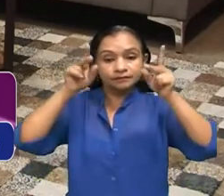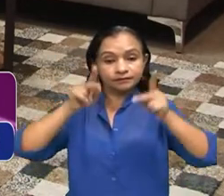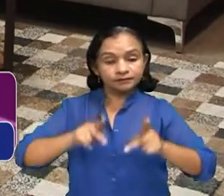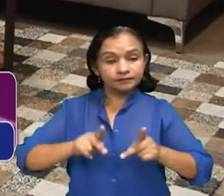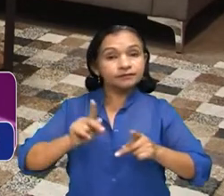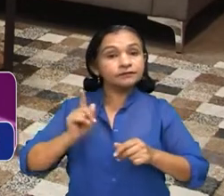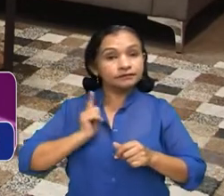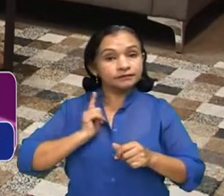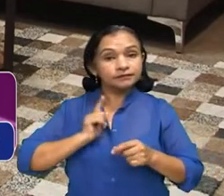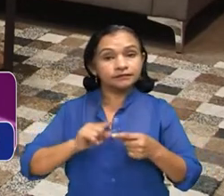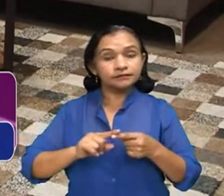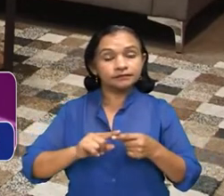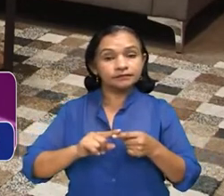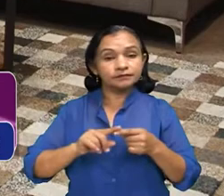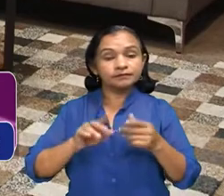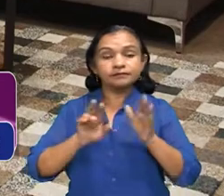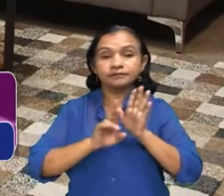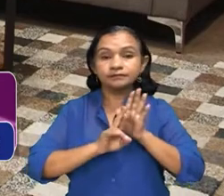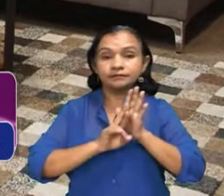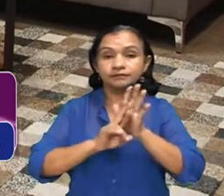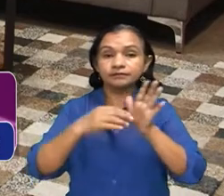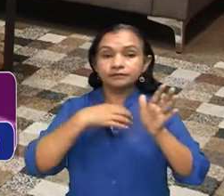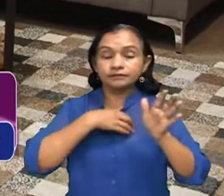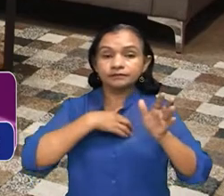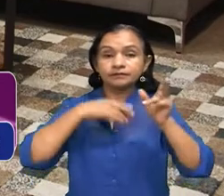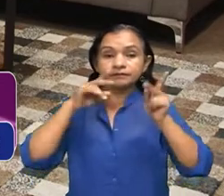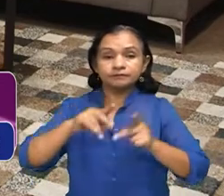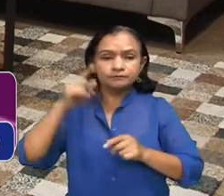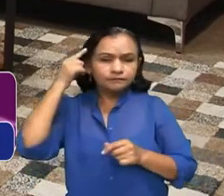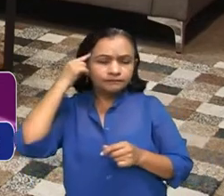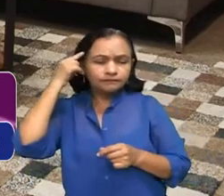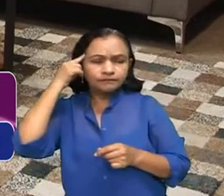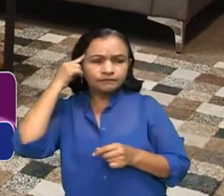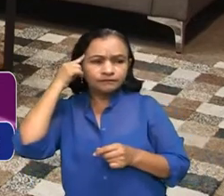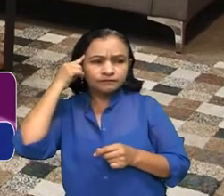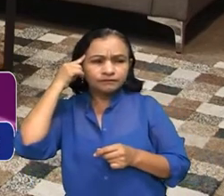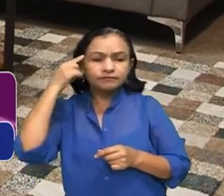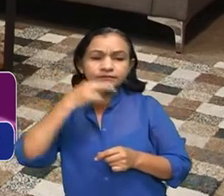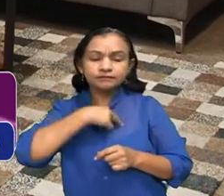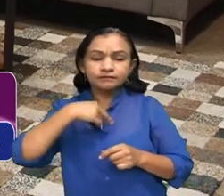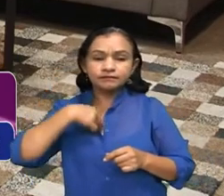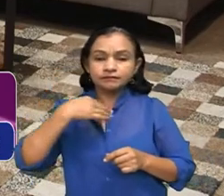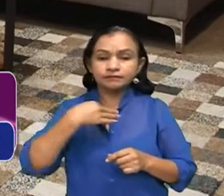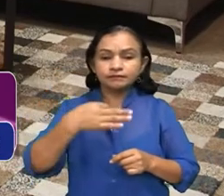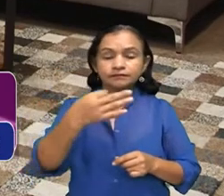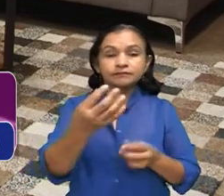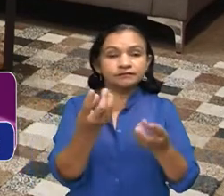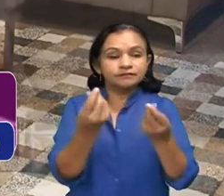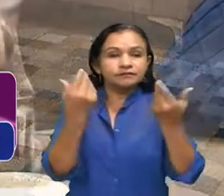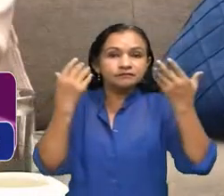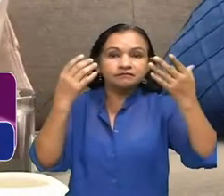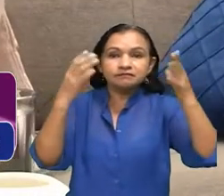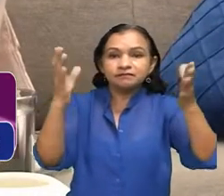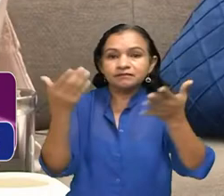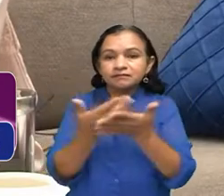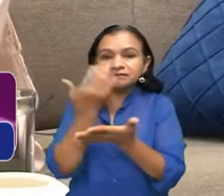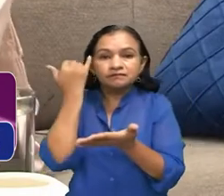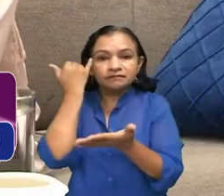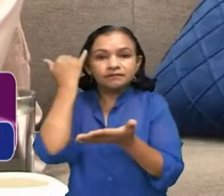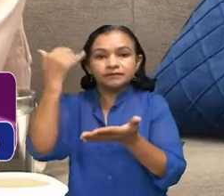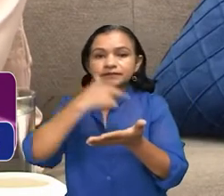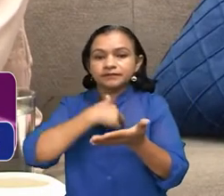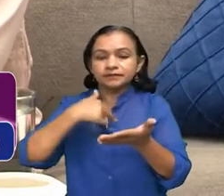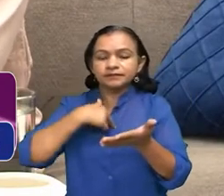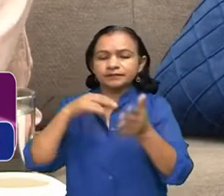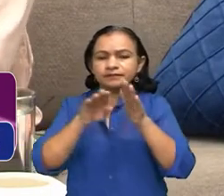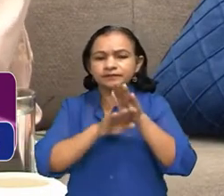el resultado, y que también toda la gente que desarrolla la economía creativa dedica su